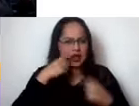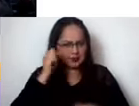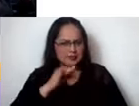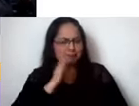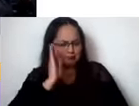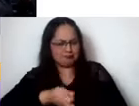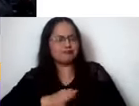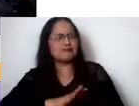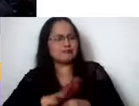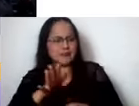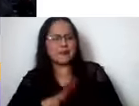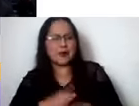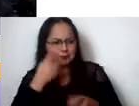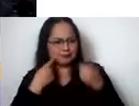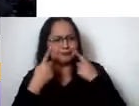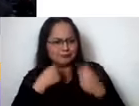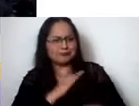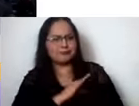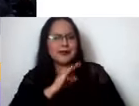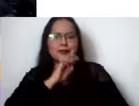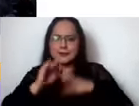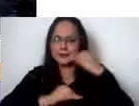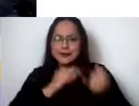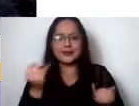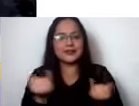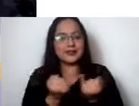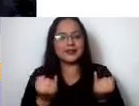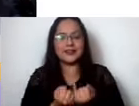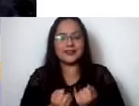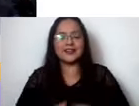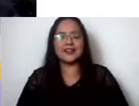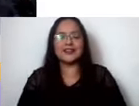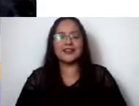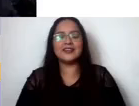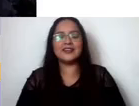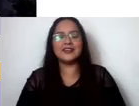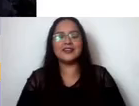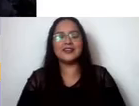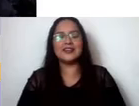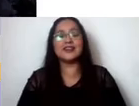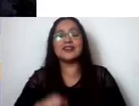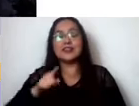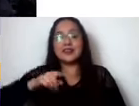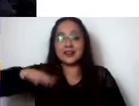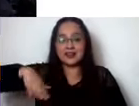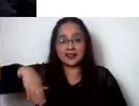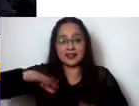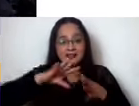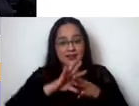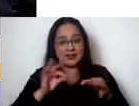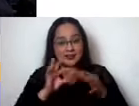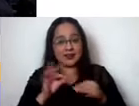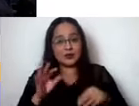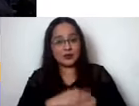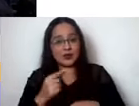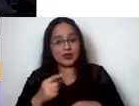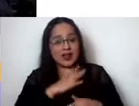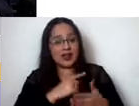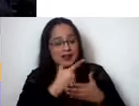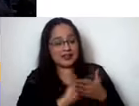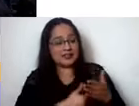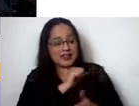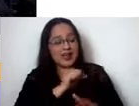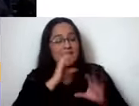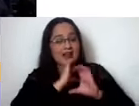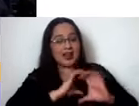decir... nada. Oye, además, me encantó lo que tú decías, porque ese catálogo de canciones van hacia